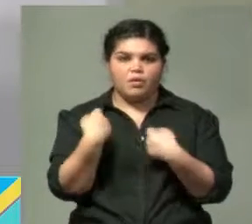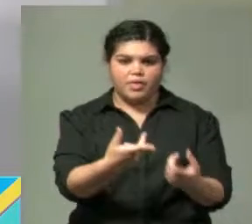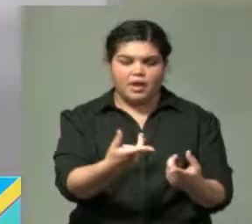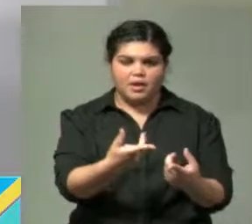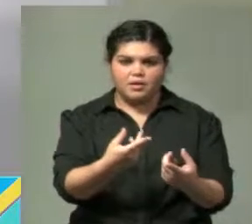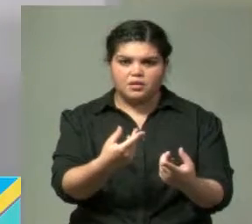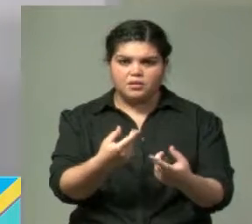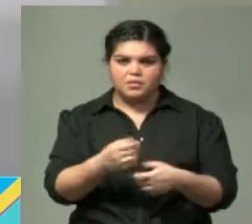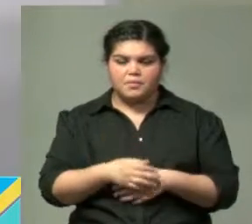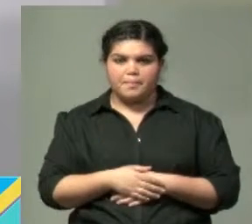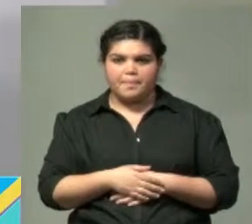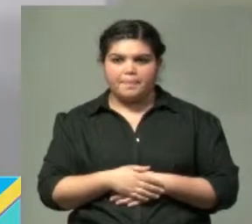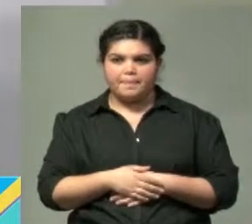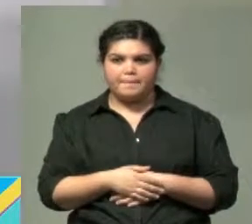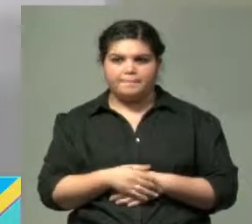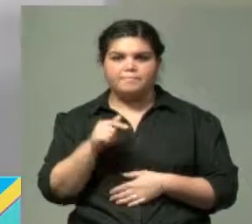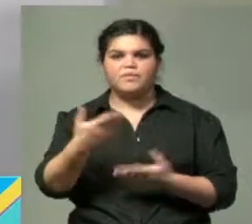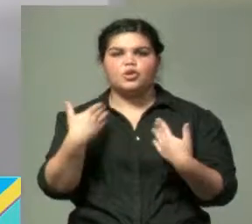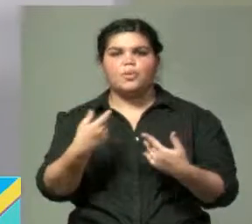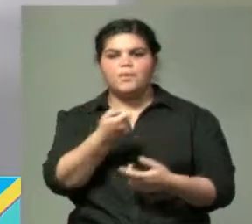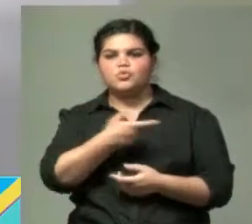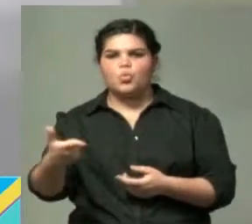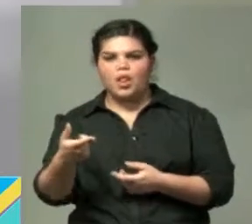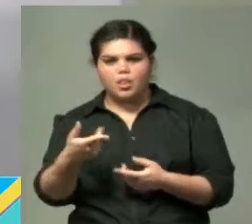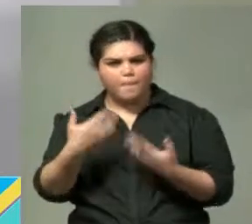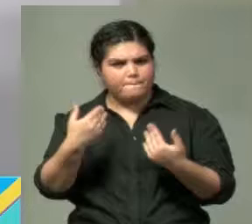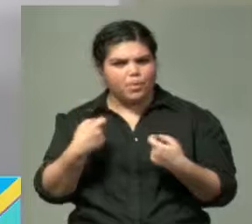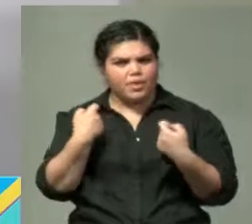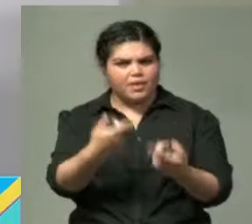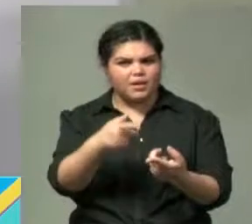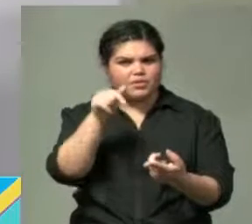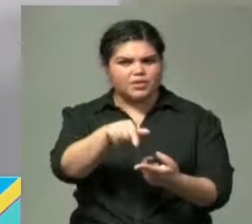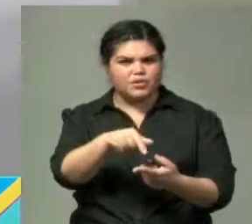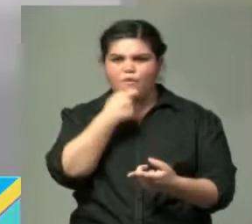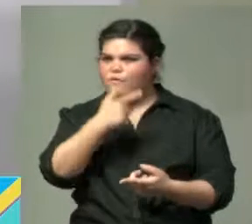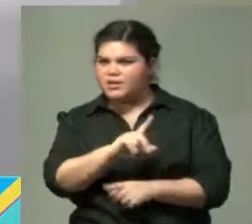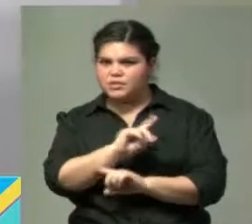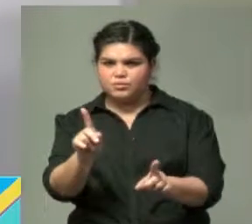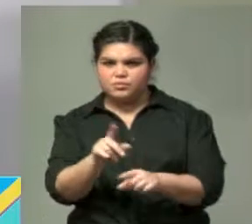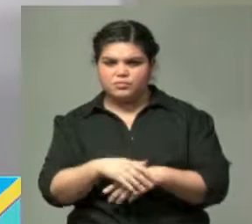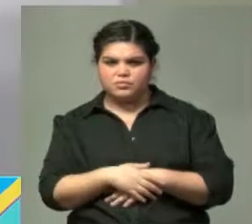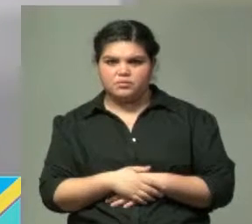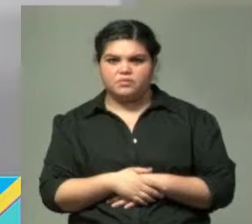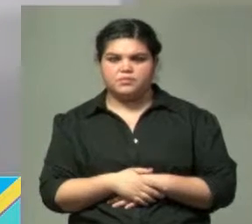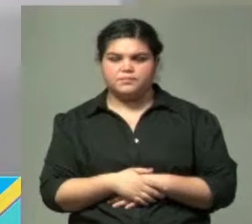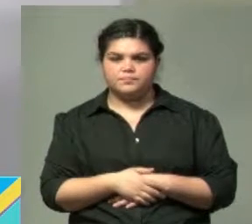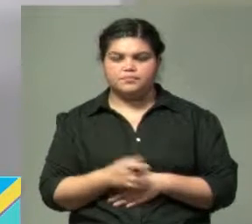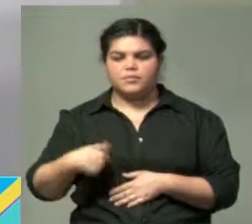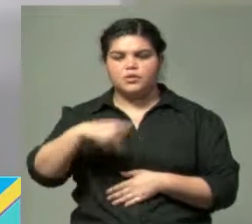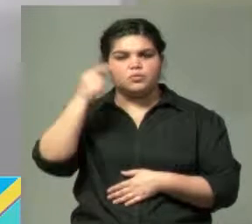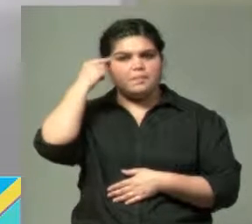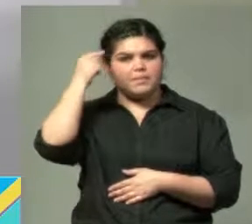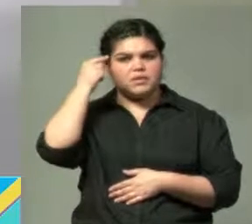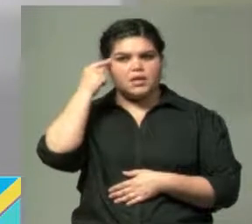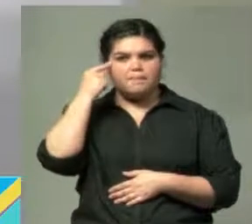las condiciones de llegar a brindar esos sueldos de los que estás hablando. Bien, no es una cosa eso sencilla iba. tampoco. Nosotros creemos que plata sobra en